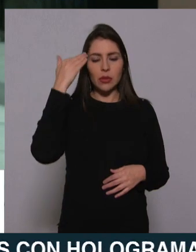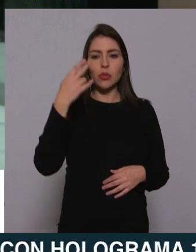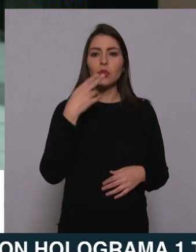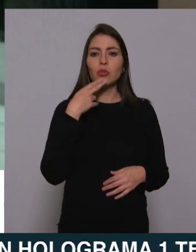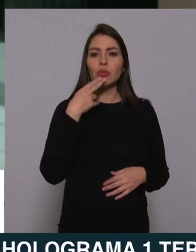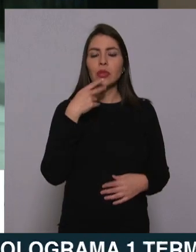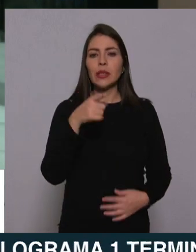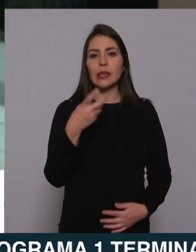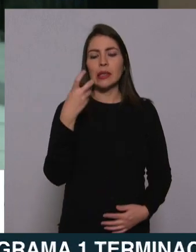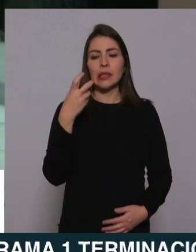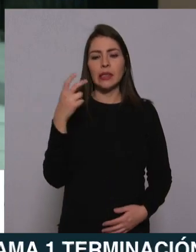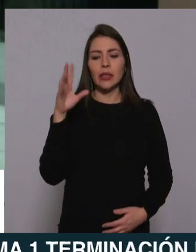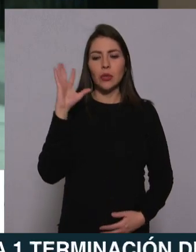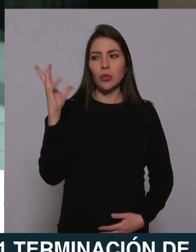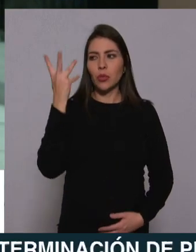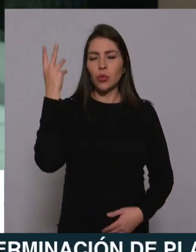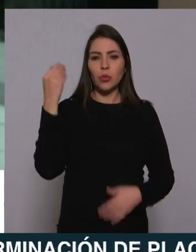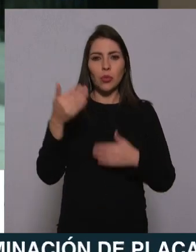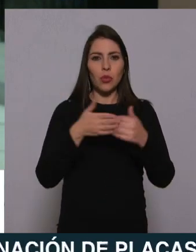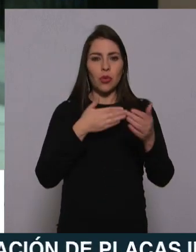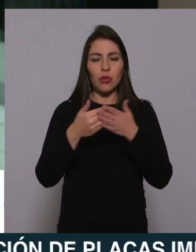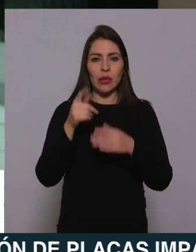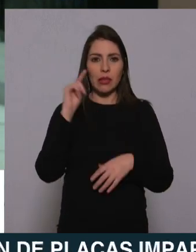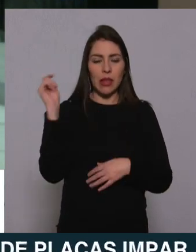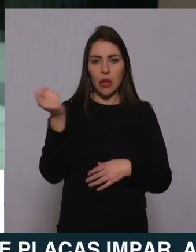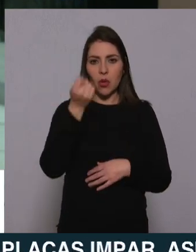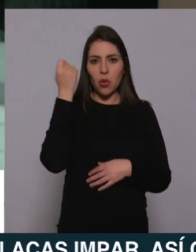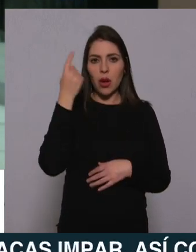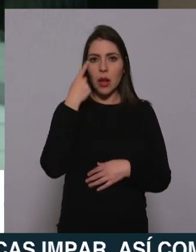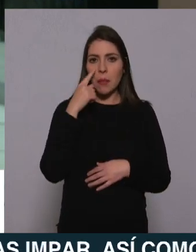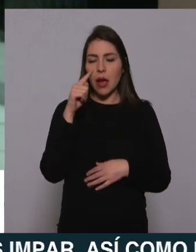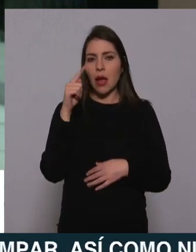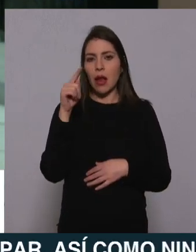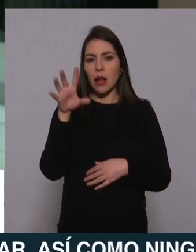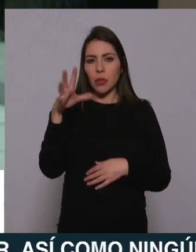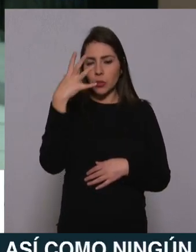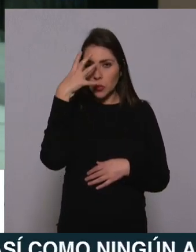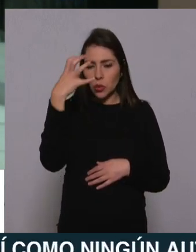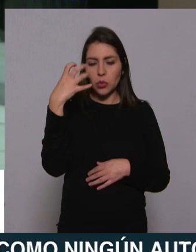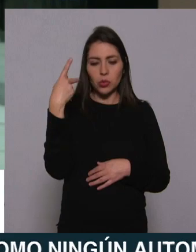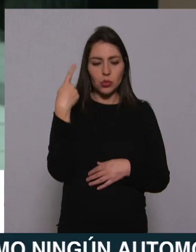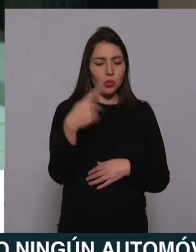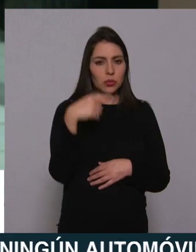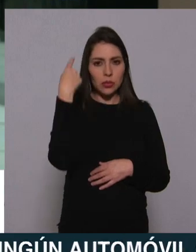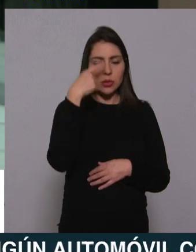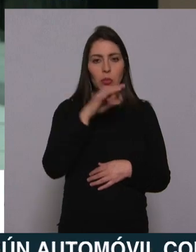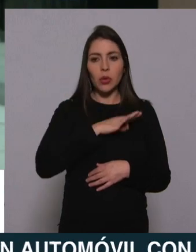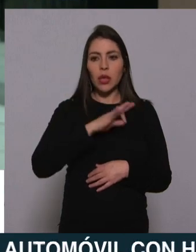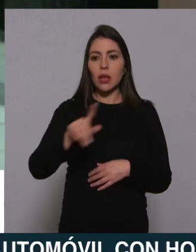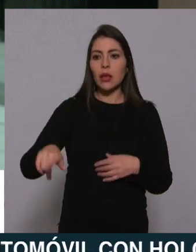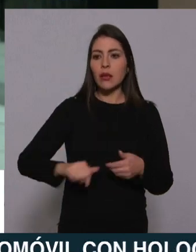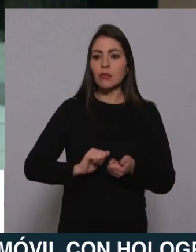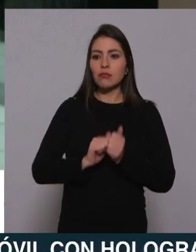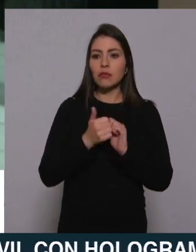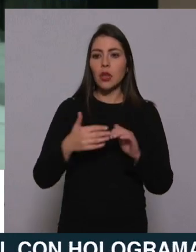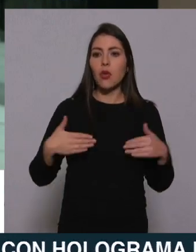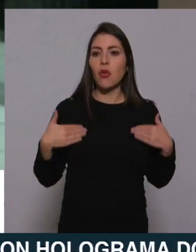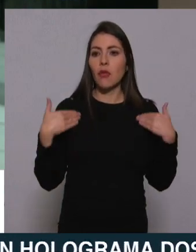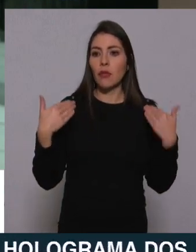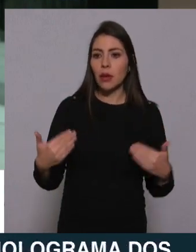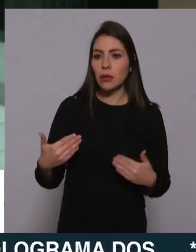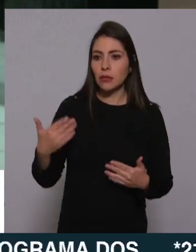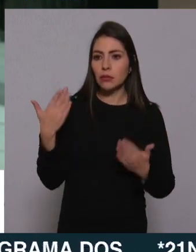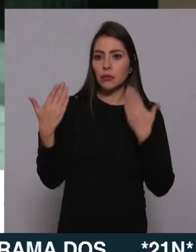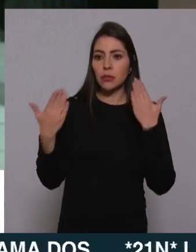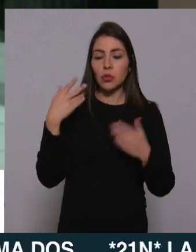cada vez más un padrón confiable. Entonces echamos a andar tecnología para poder comparar los rostros. De tu